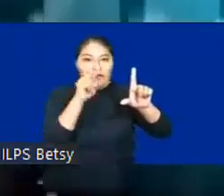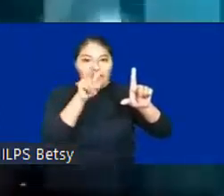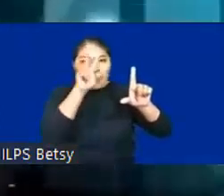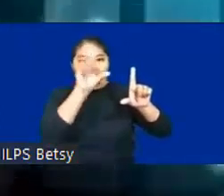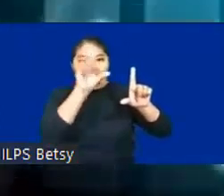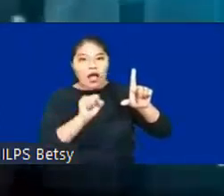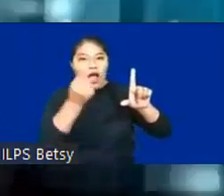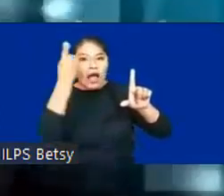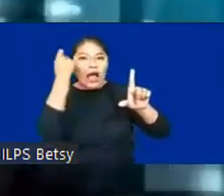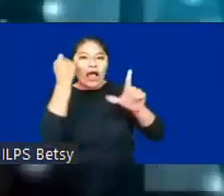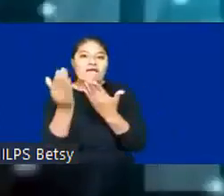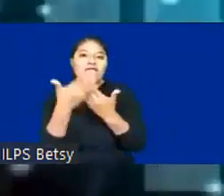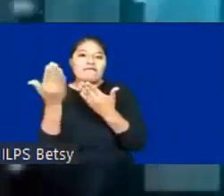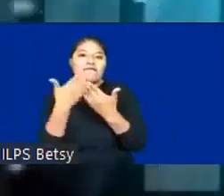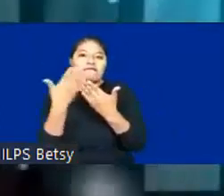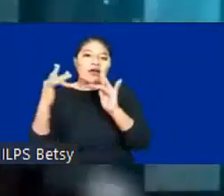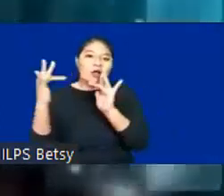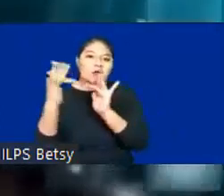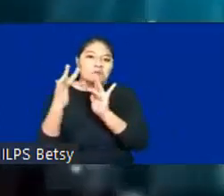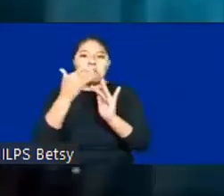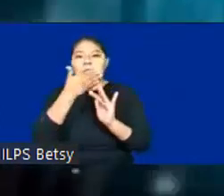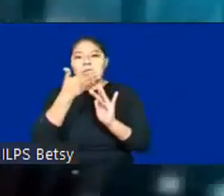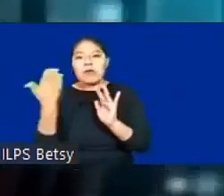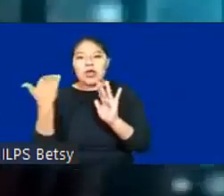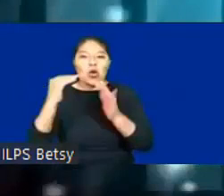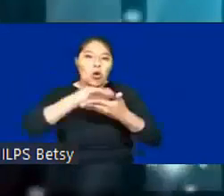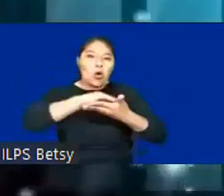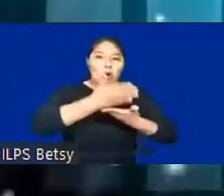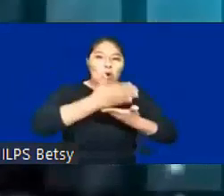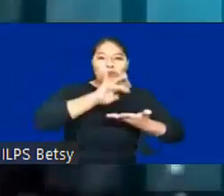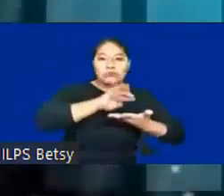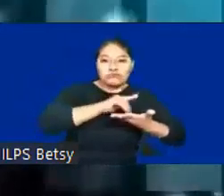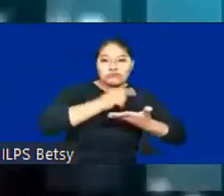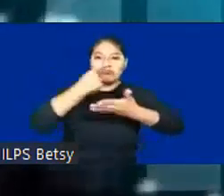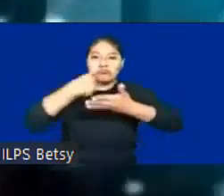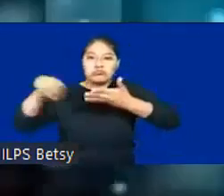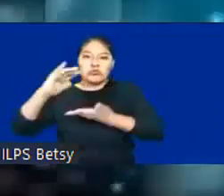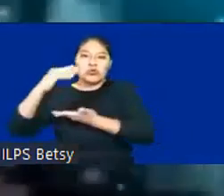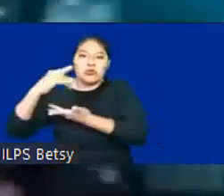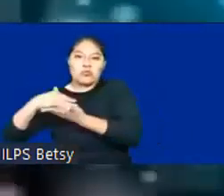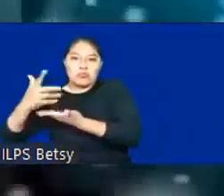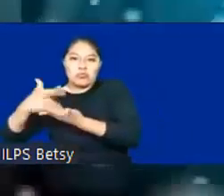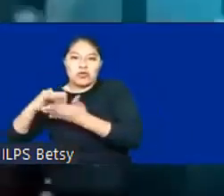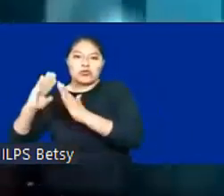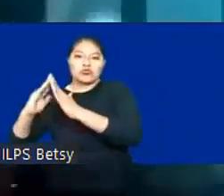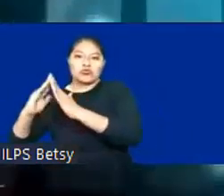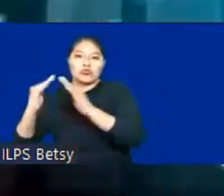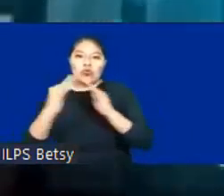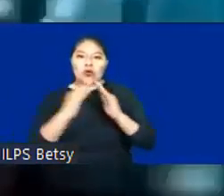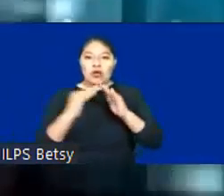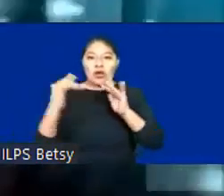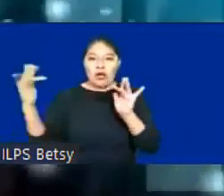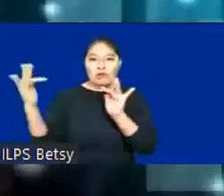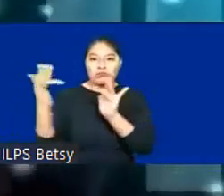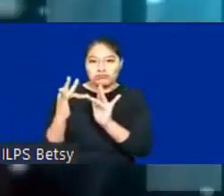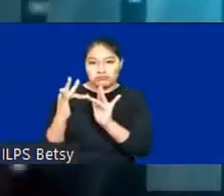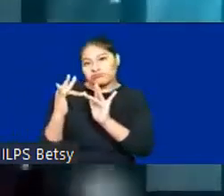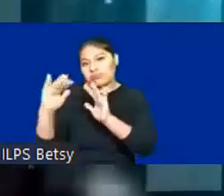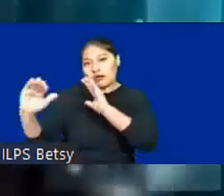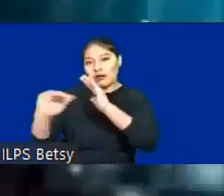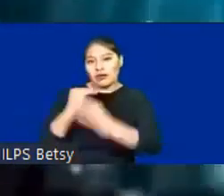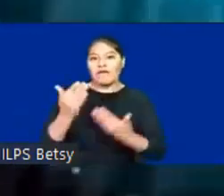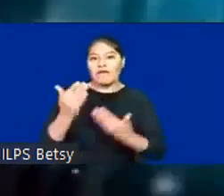de reglamentos, procedimientos, directivas que permitan generar servicios más sencillos, más simples, que puedan llegar a más